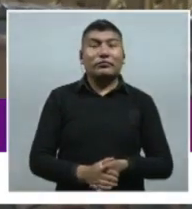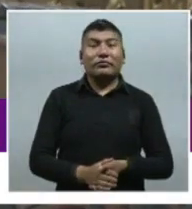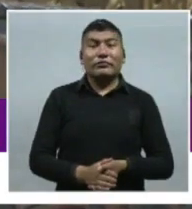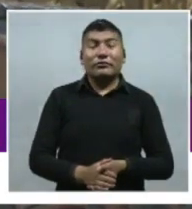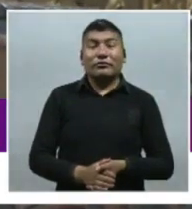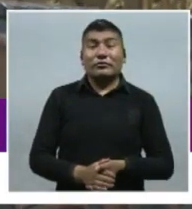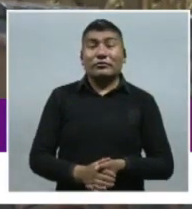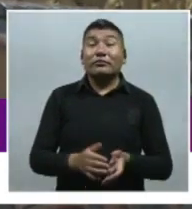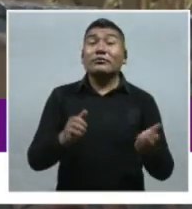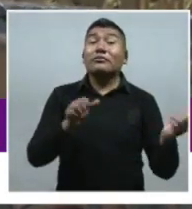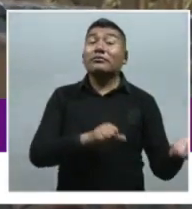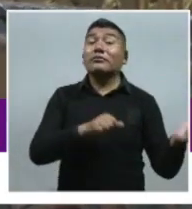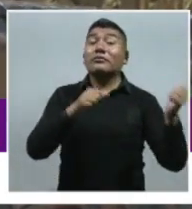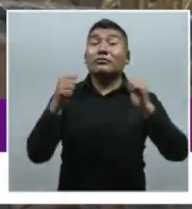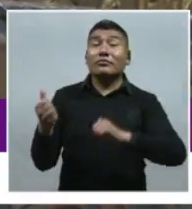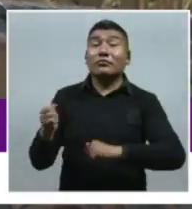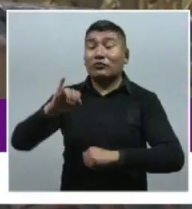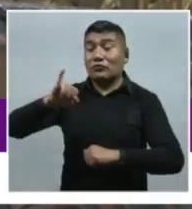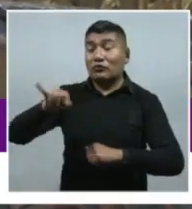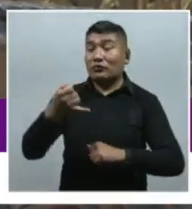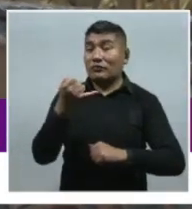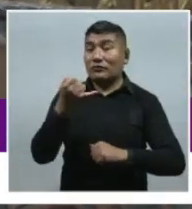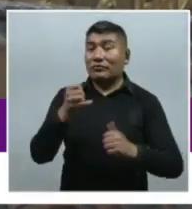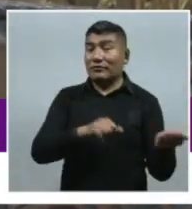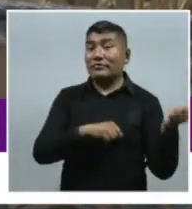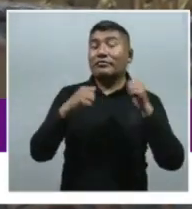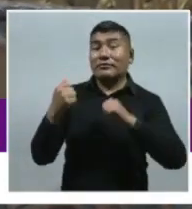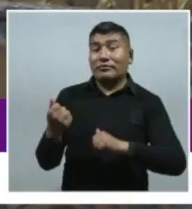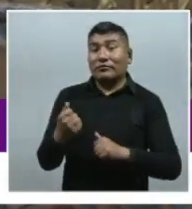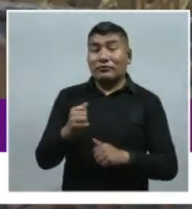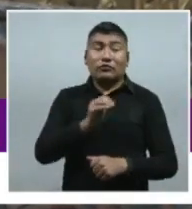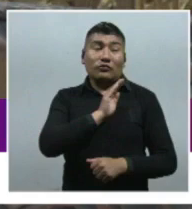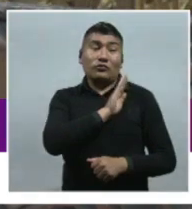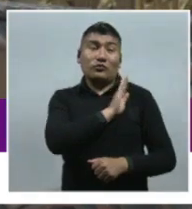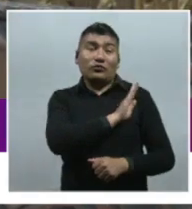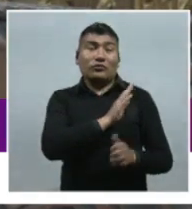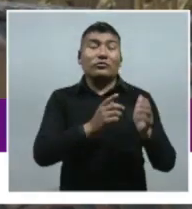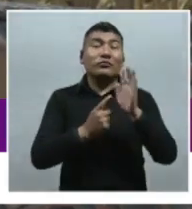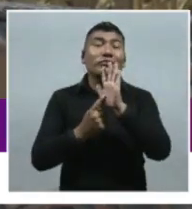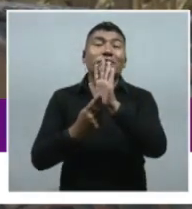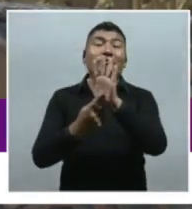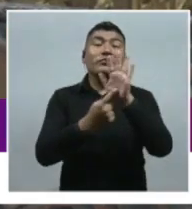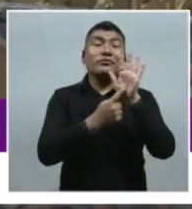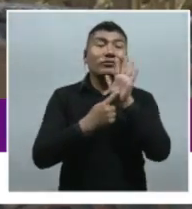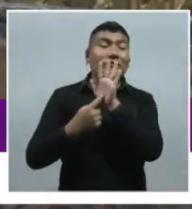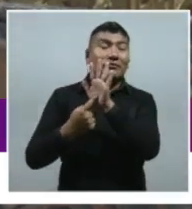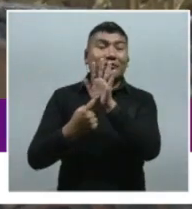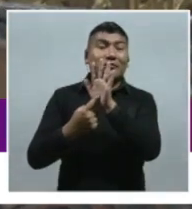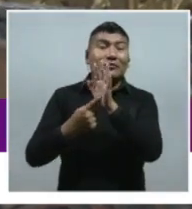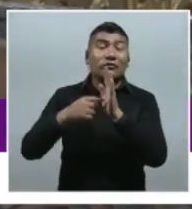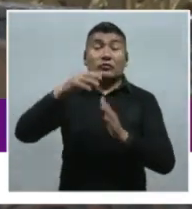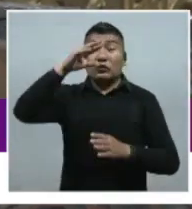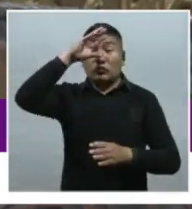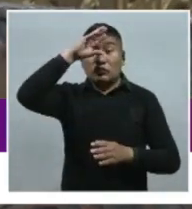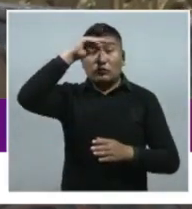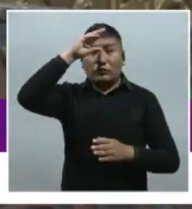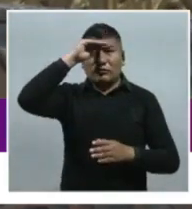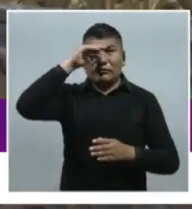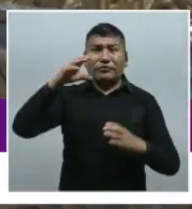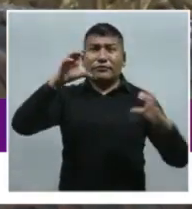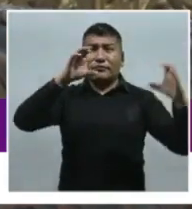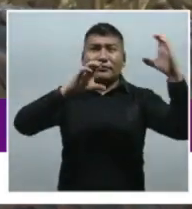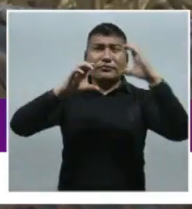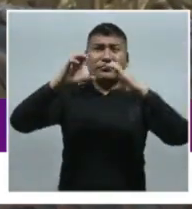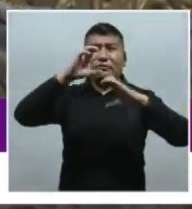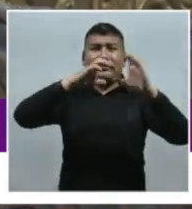el bautismo de Juan que es la expresión que el hombre que busca a